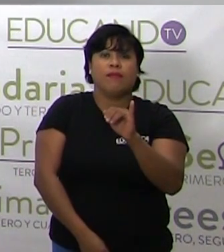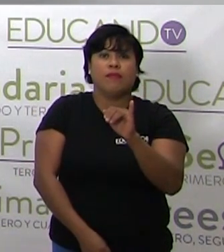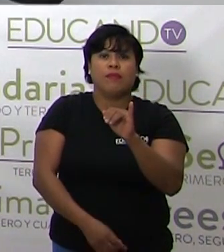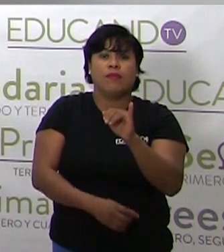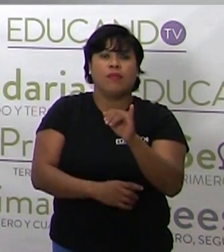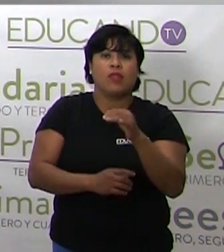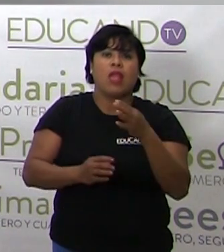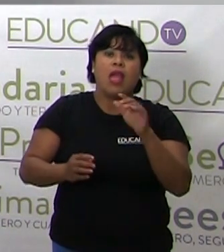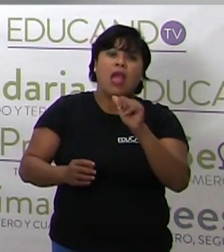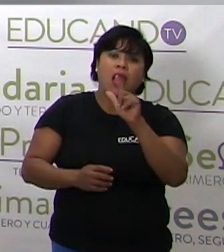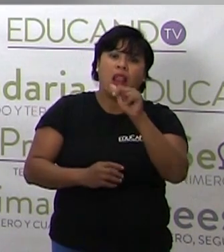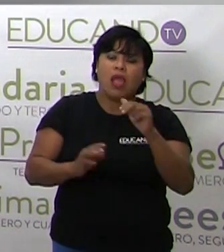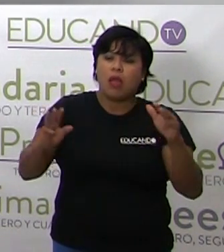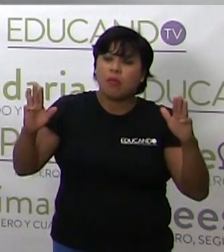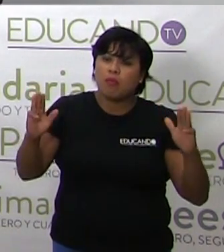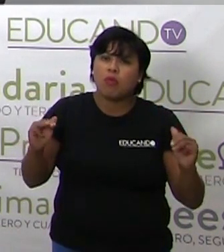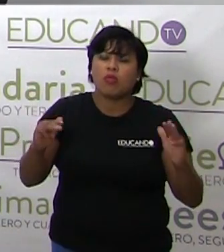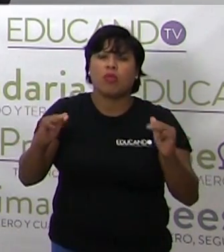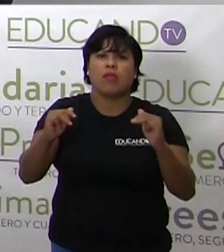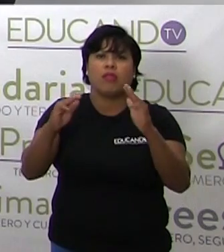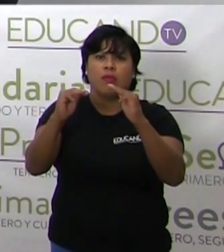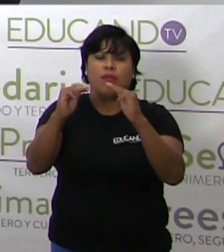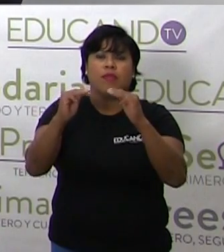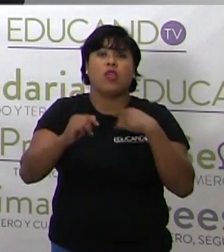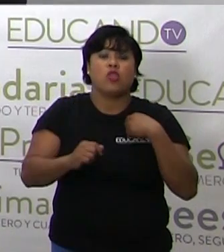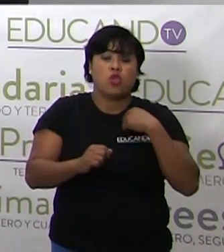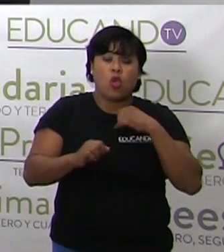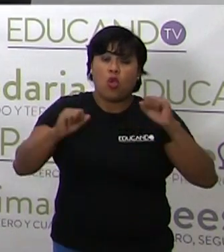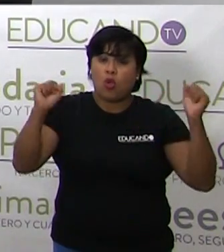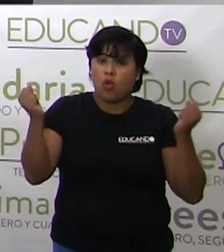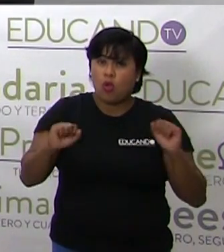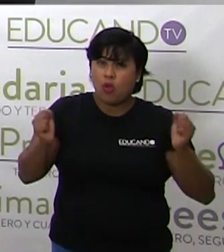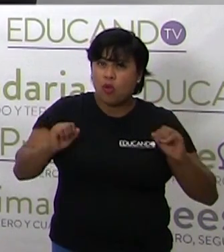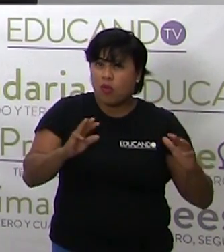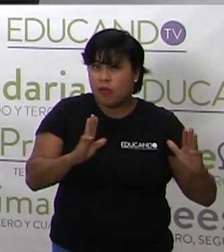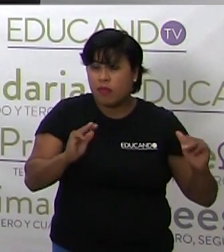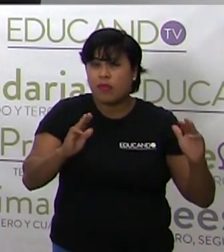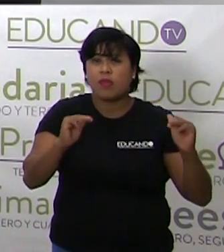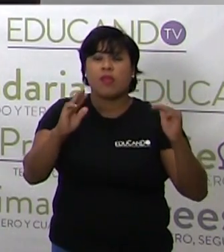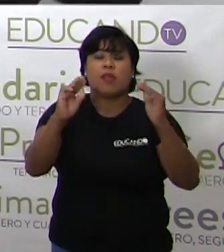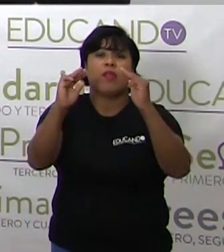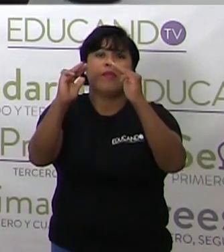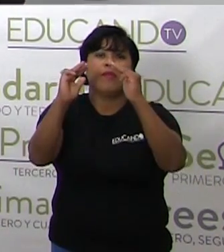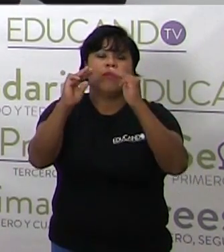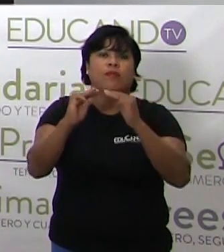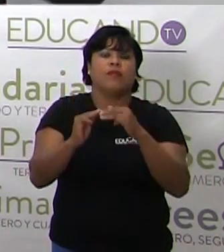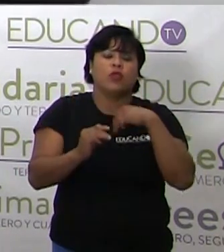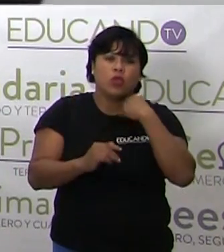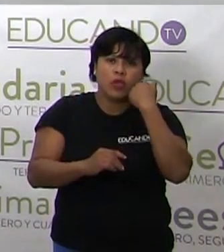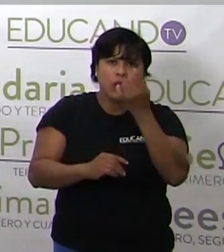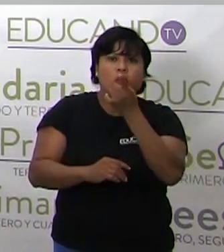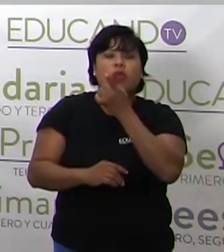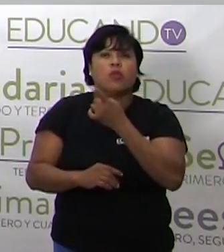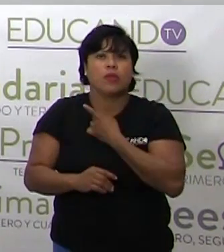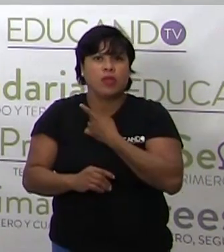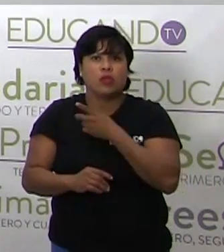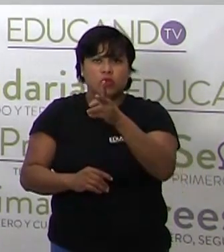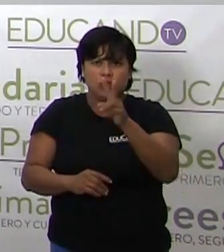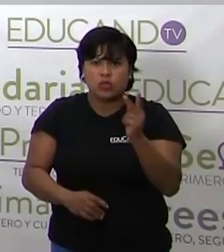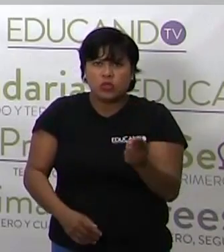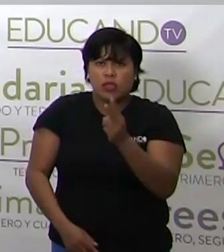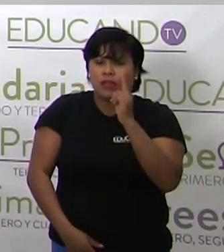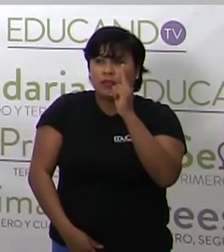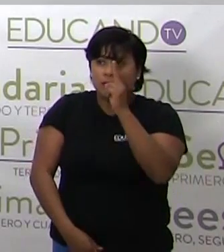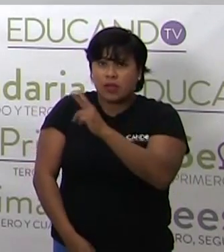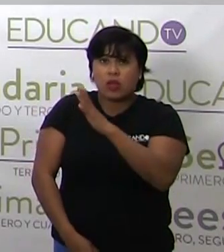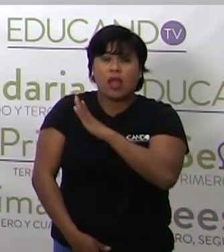a la montaña, corrí a la montaña. Quiero que me digan, ¿ustedes observan